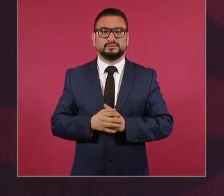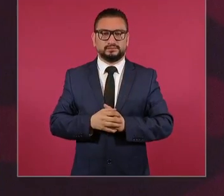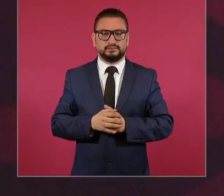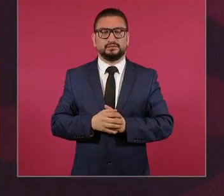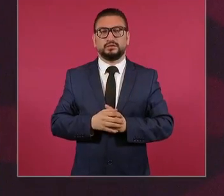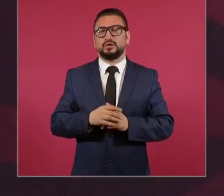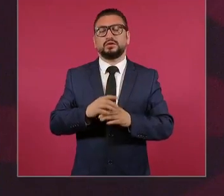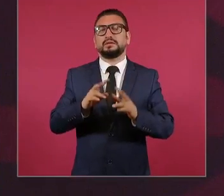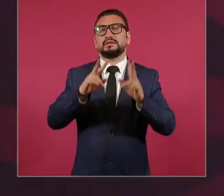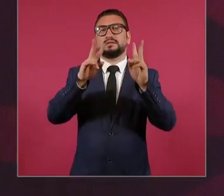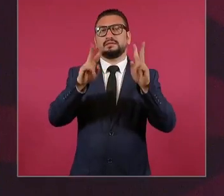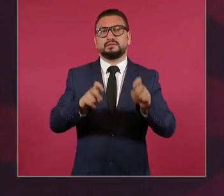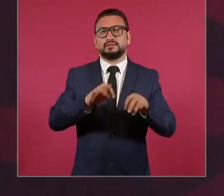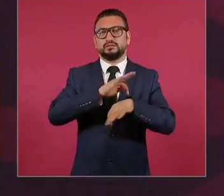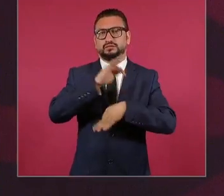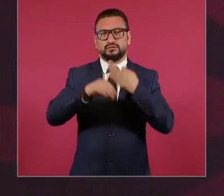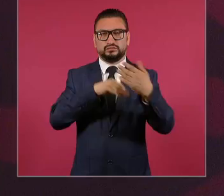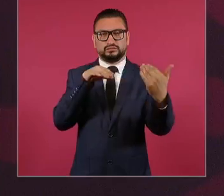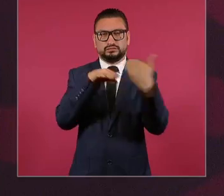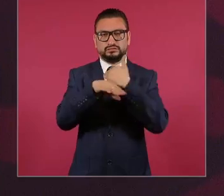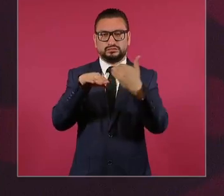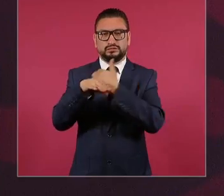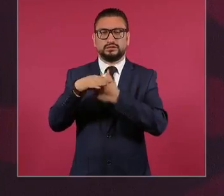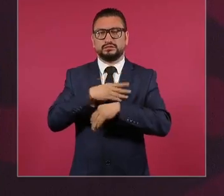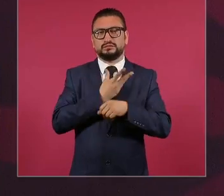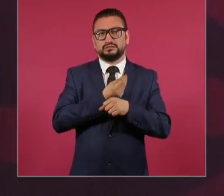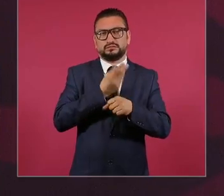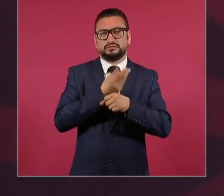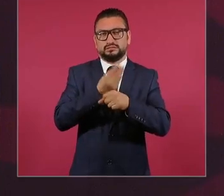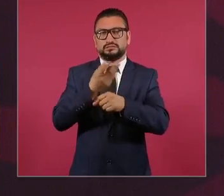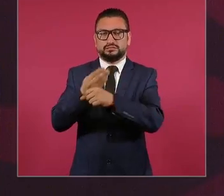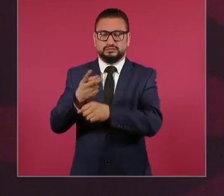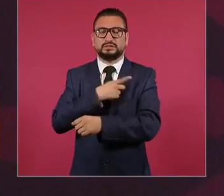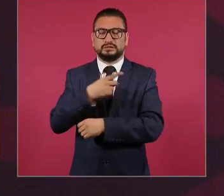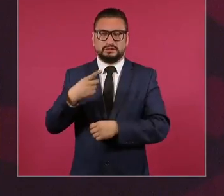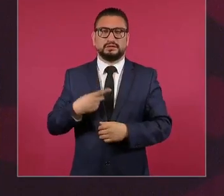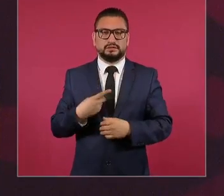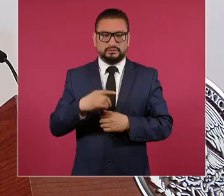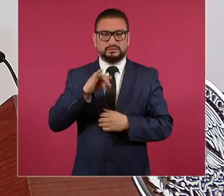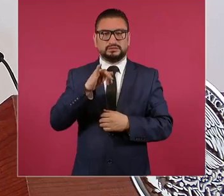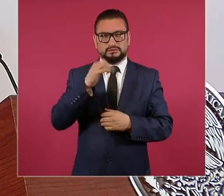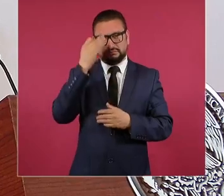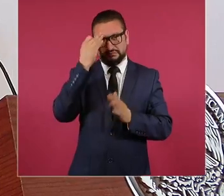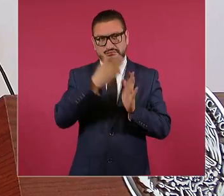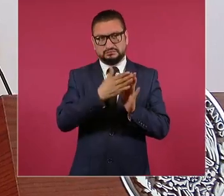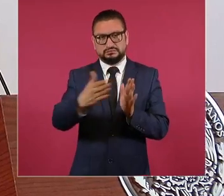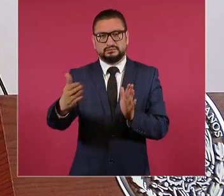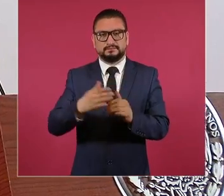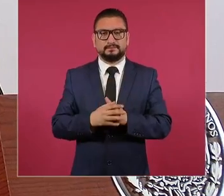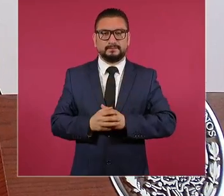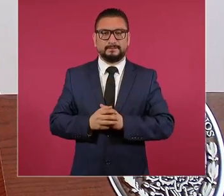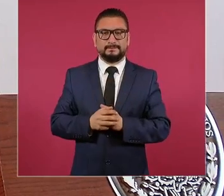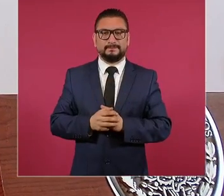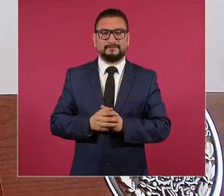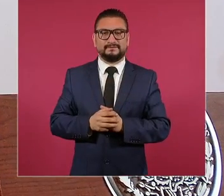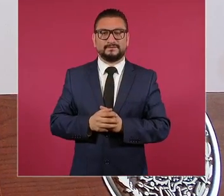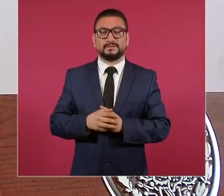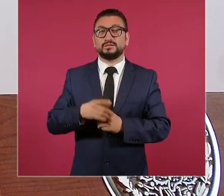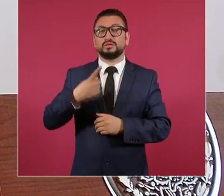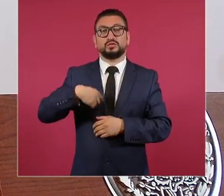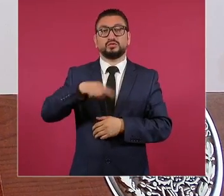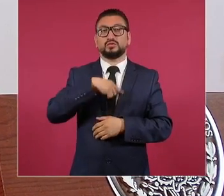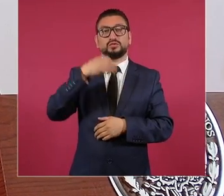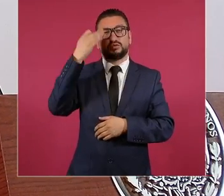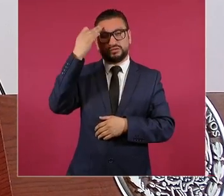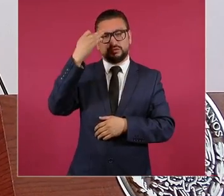relacionado con las carreteras, el mantenimiento. En el tiempo de nosotros